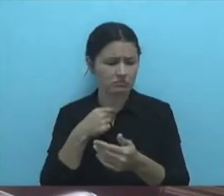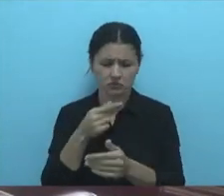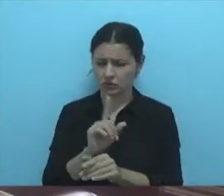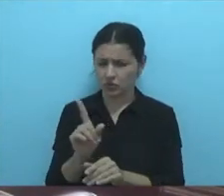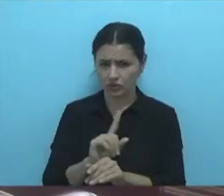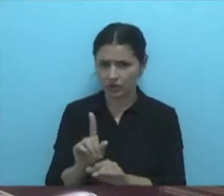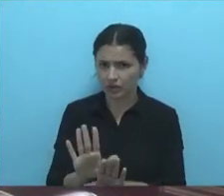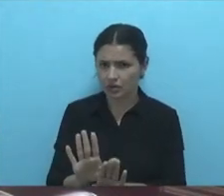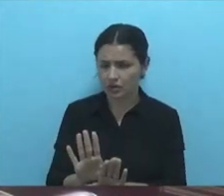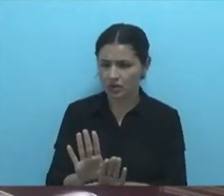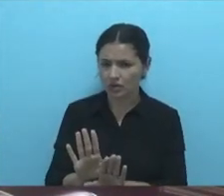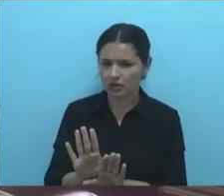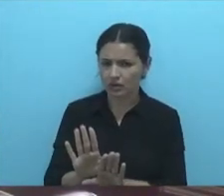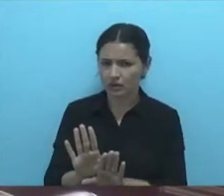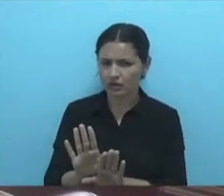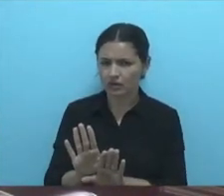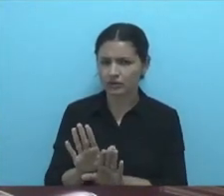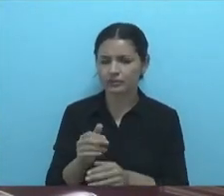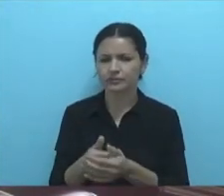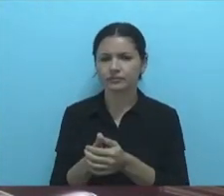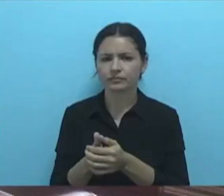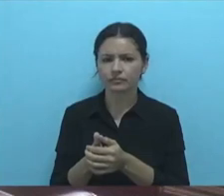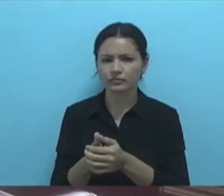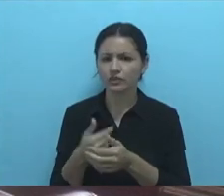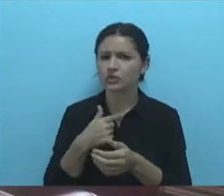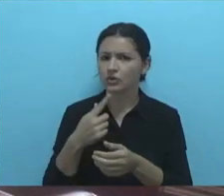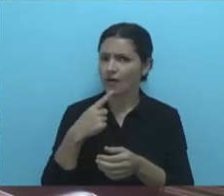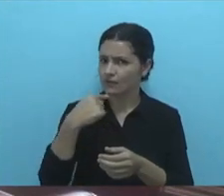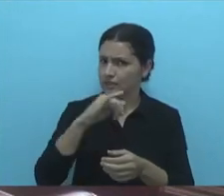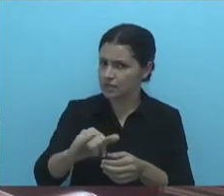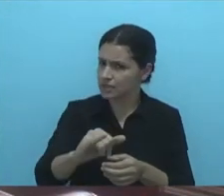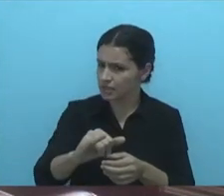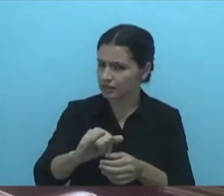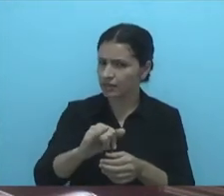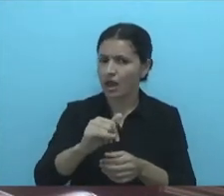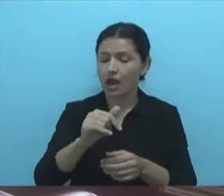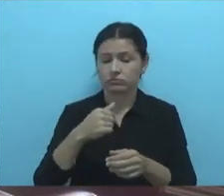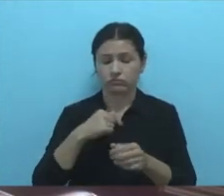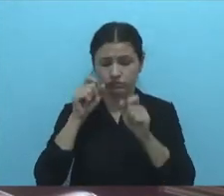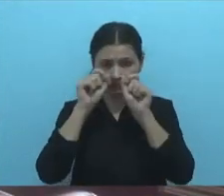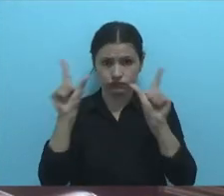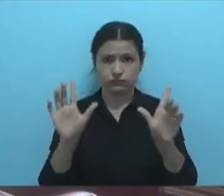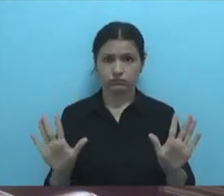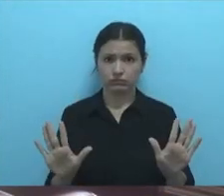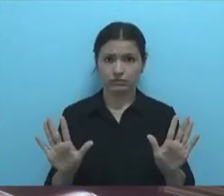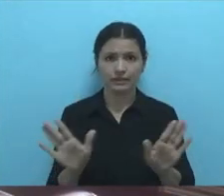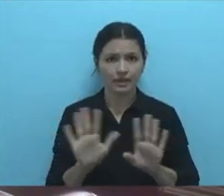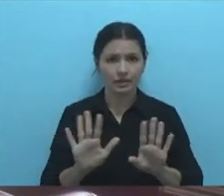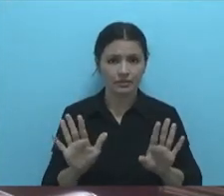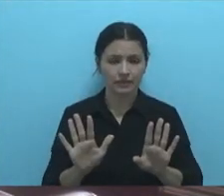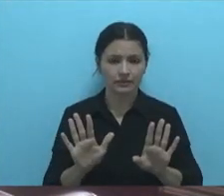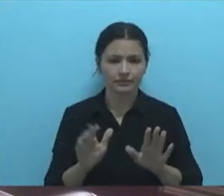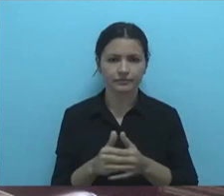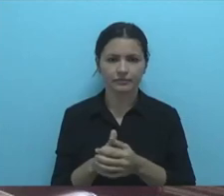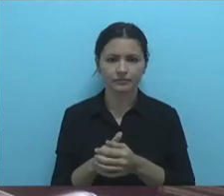no vine a traer nada novedoso lo anuncié y bueno y ahora nos sorprendemos nada más y